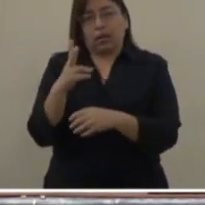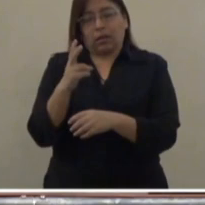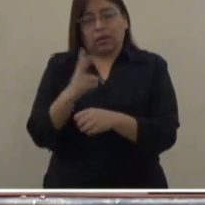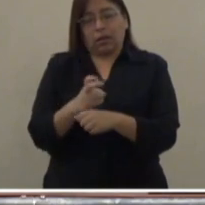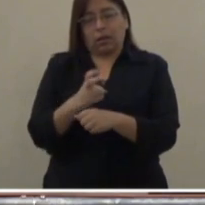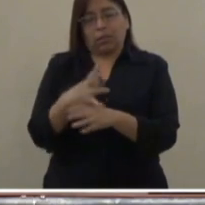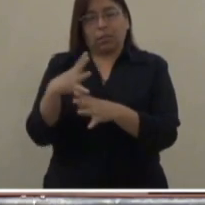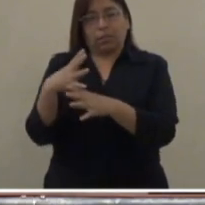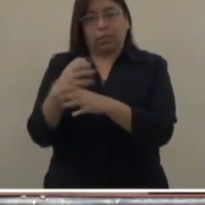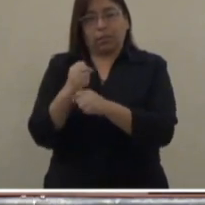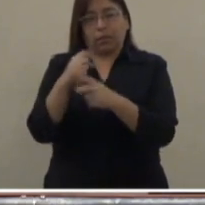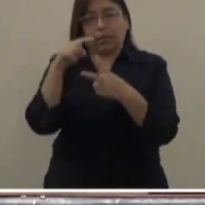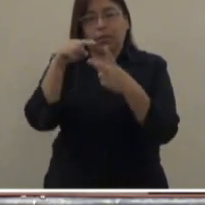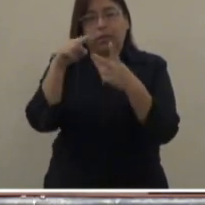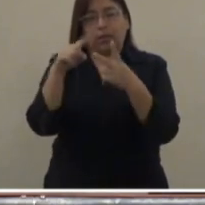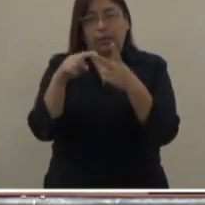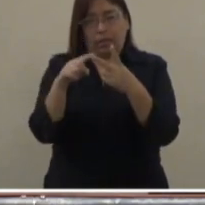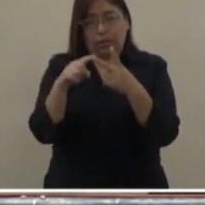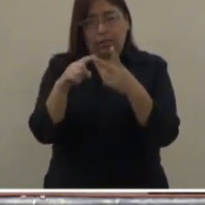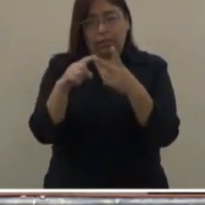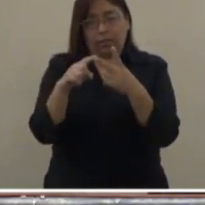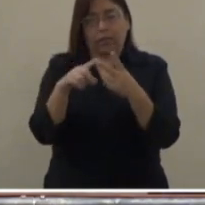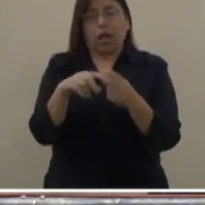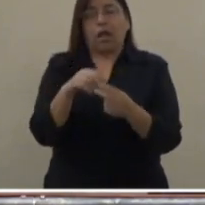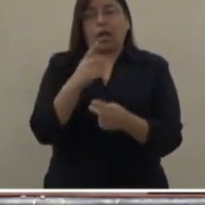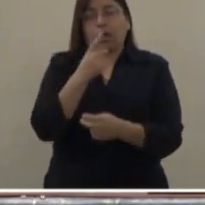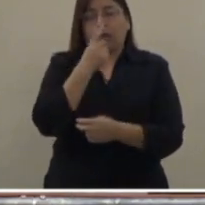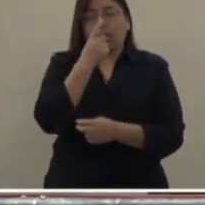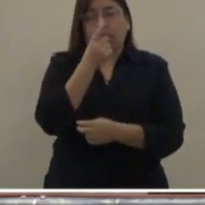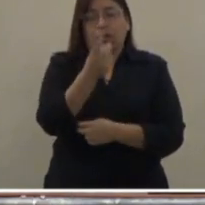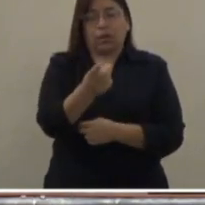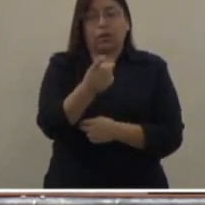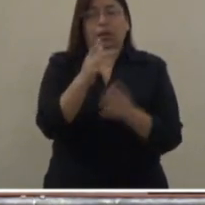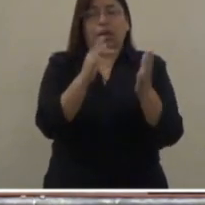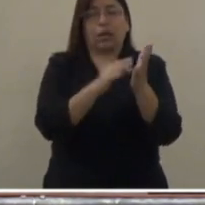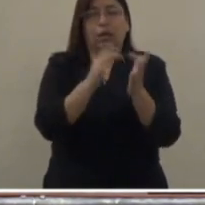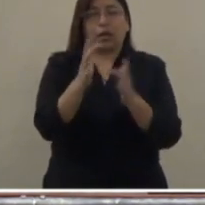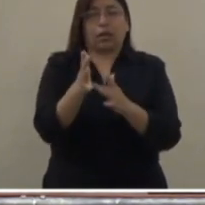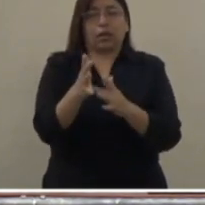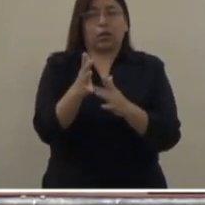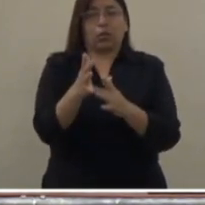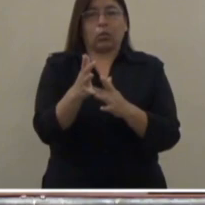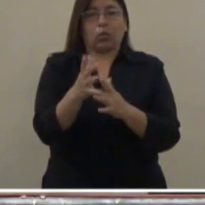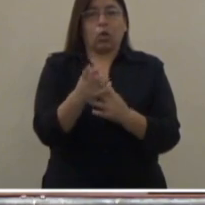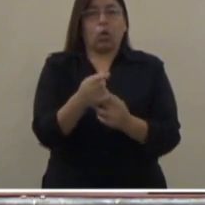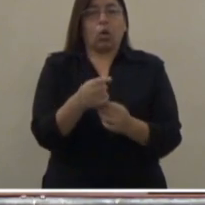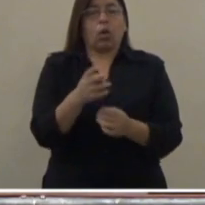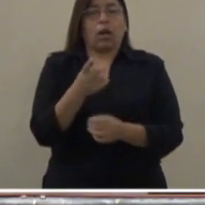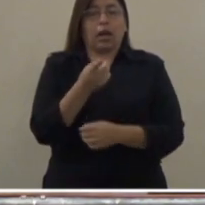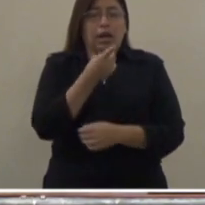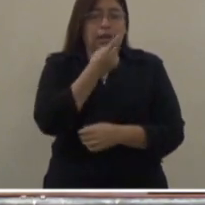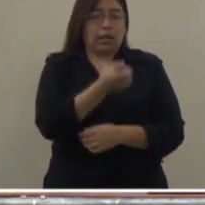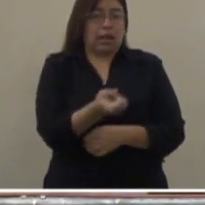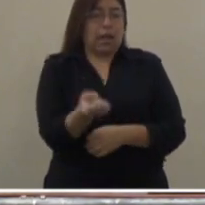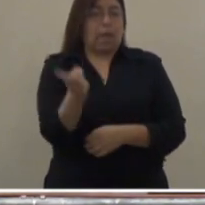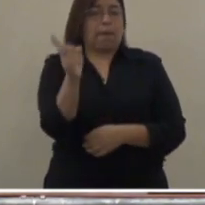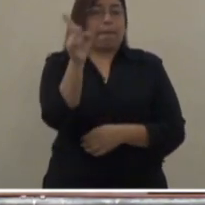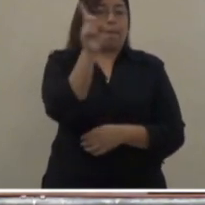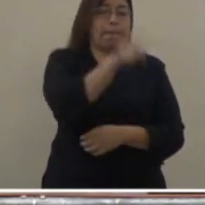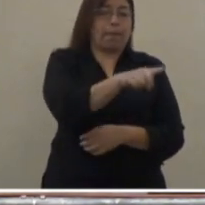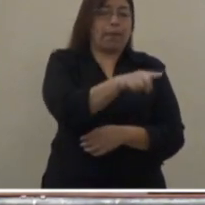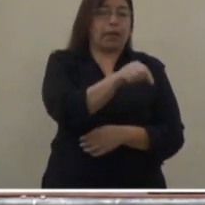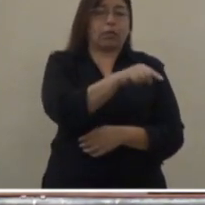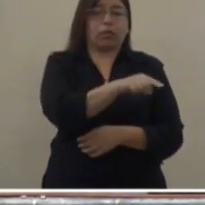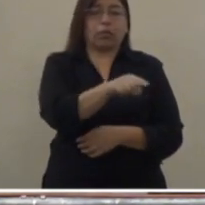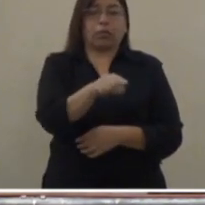de perdón y de disculpa es que los envía a la misión que Él